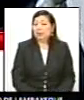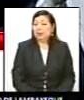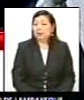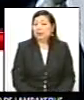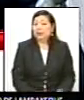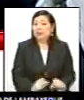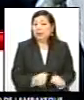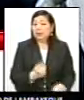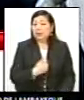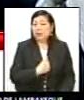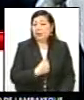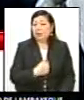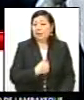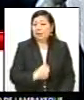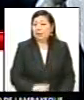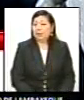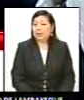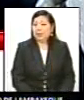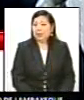Si